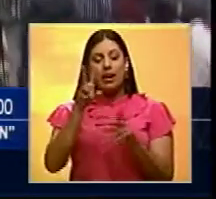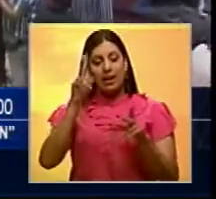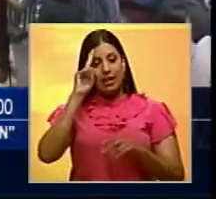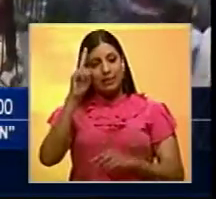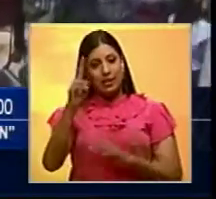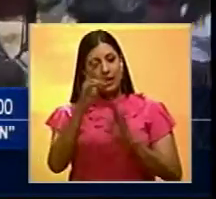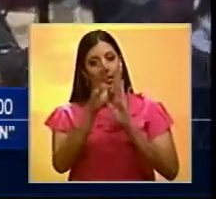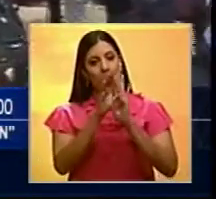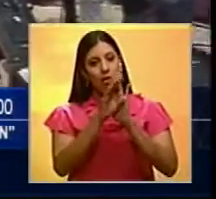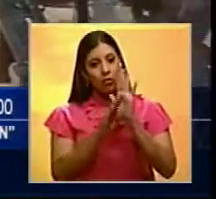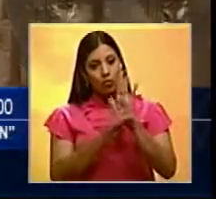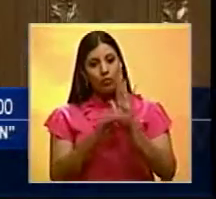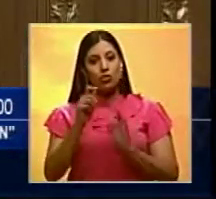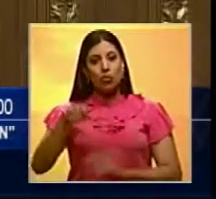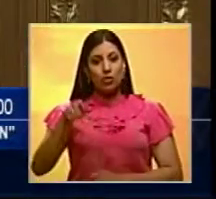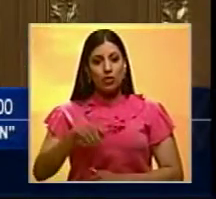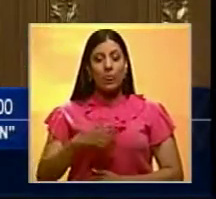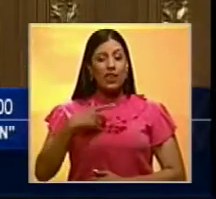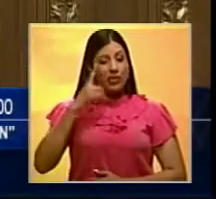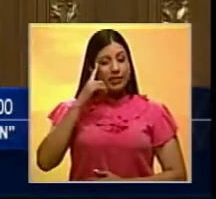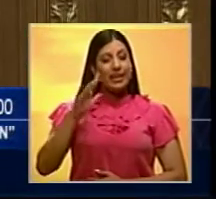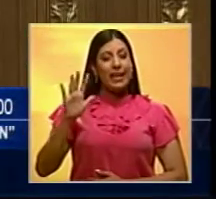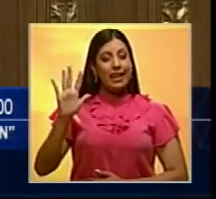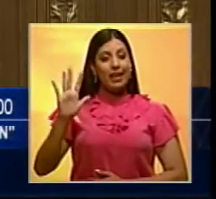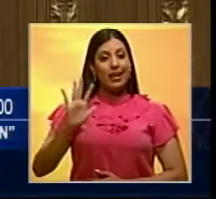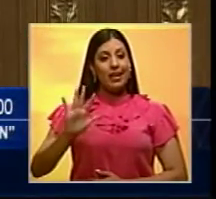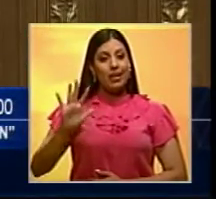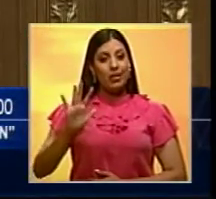del TSJ. Creo que es